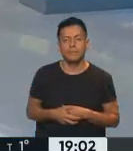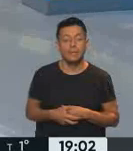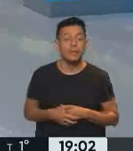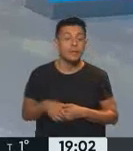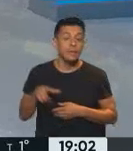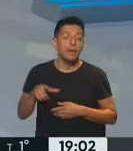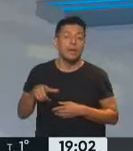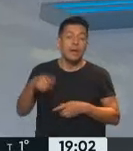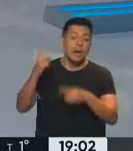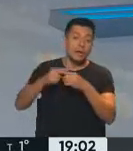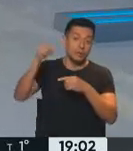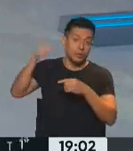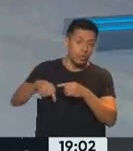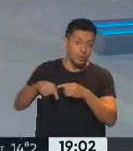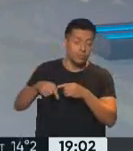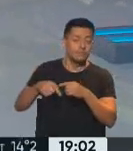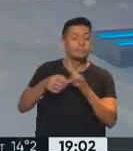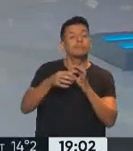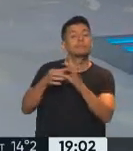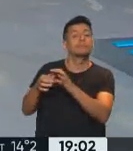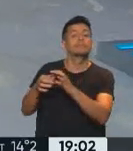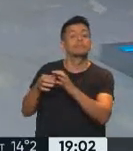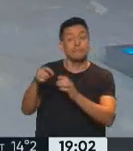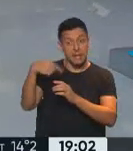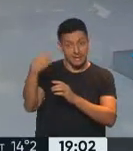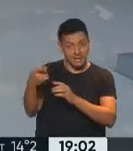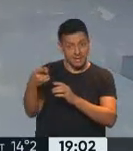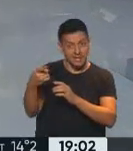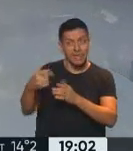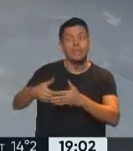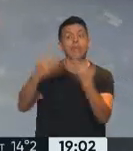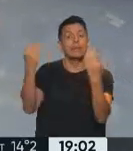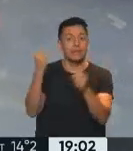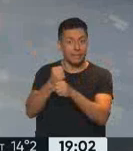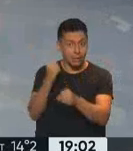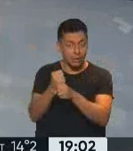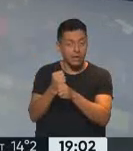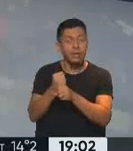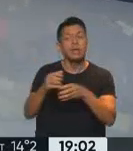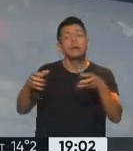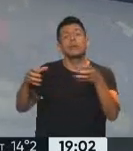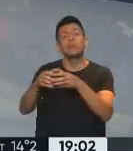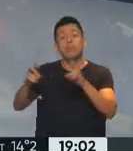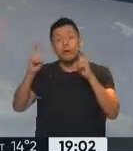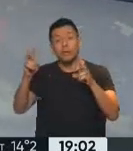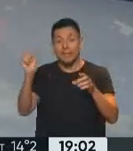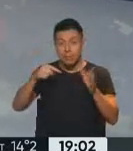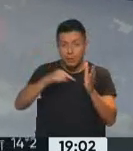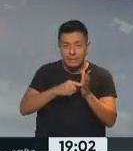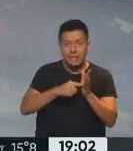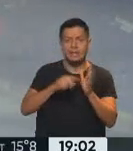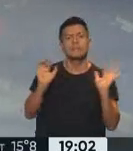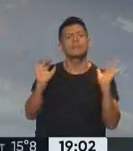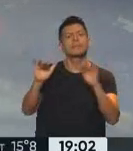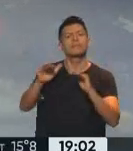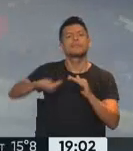Es uno de los actos del día relacionado con el anticipo de lo que ocurrirá mañana por el Día del Trabajador. El PJ de la provincia de Buenos Aires se reunió